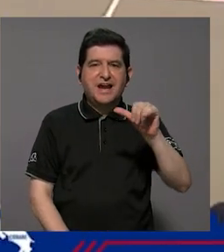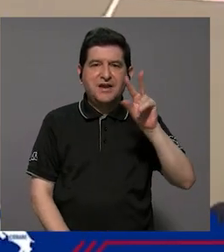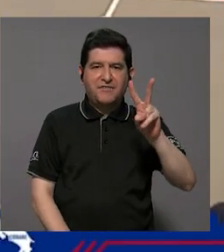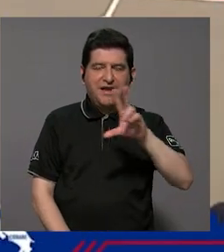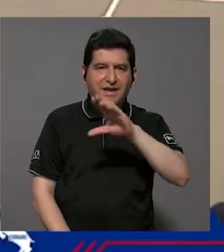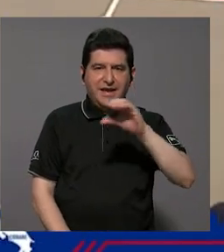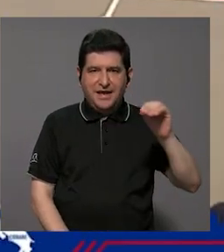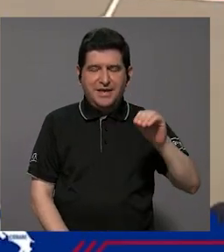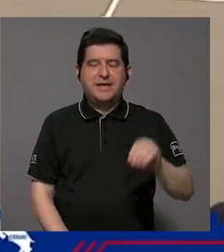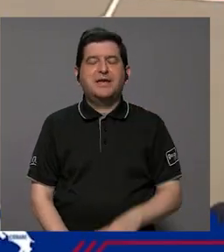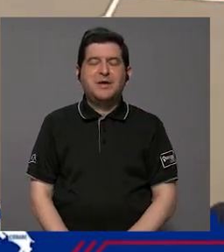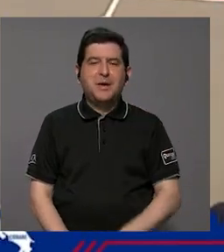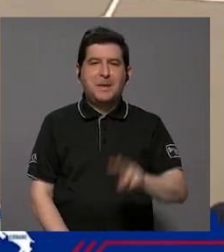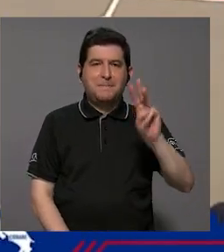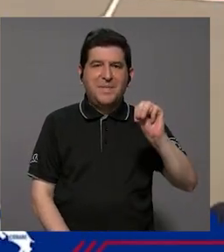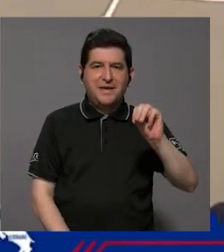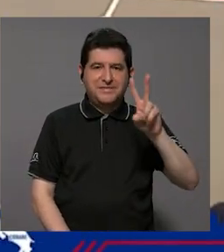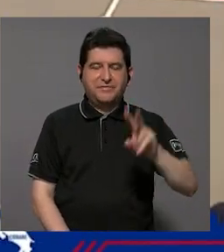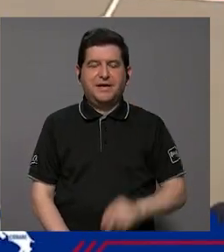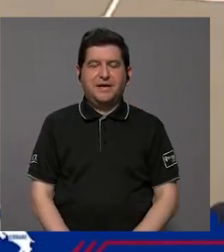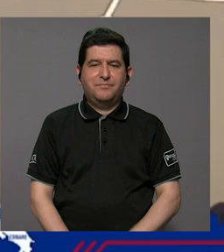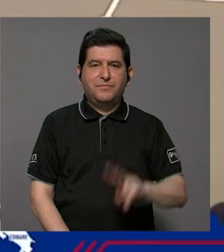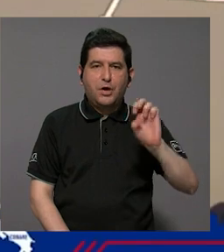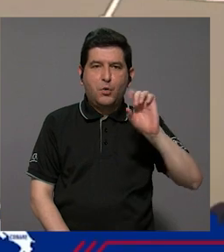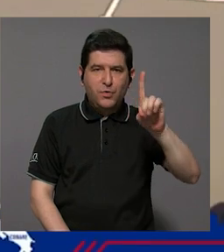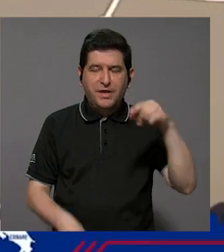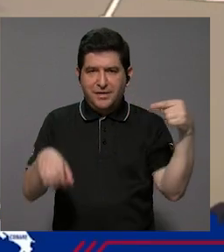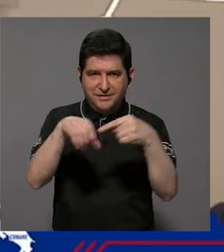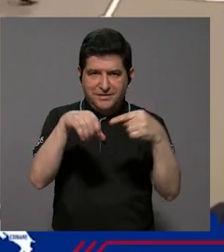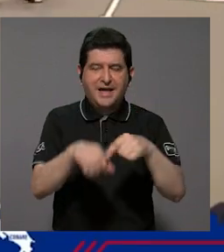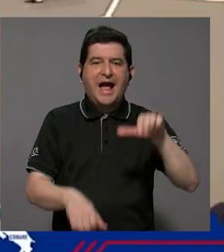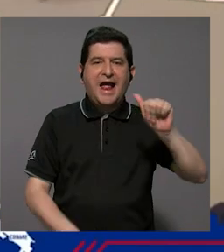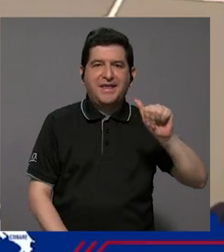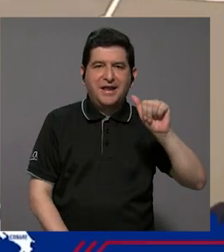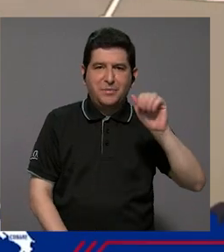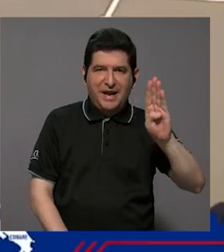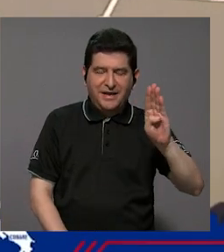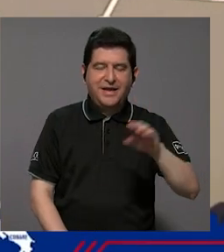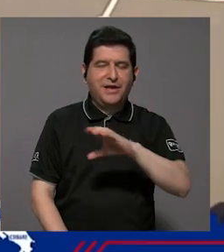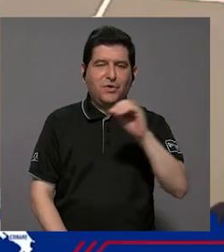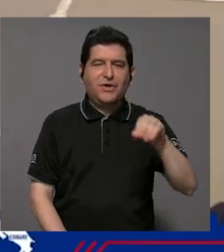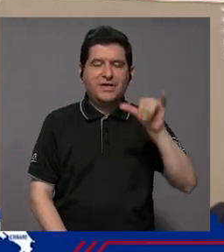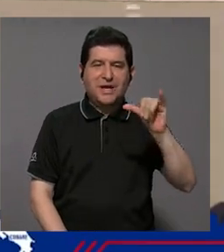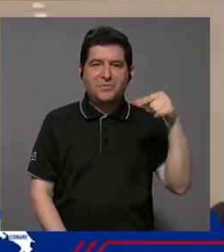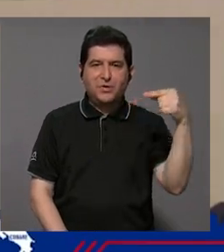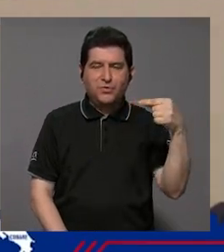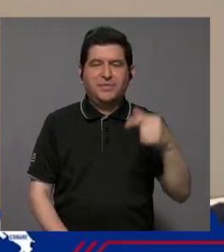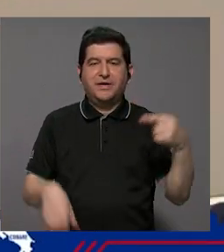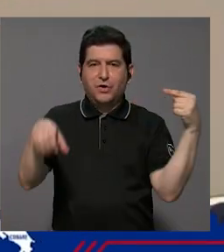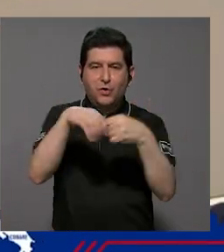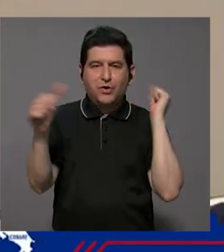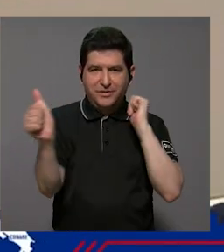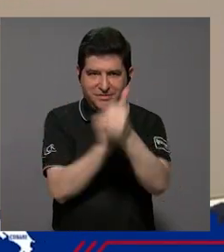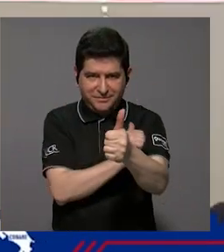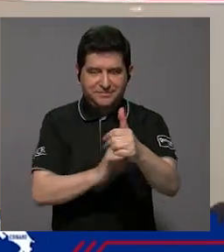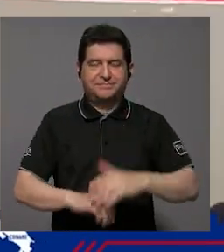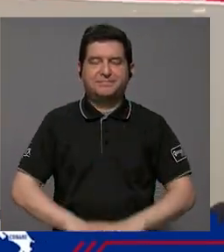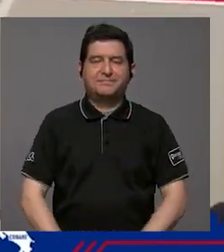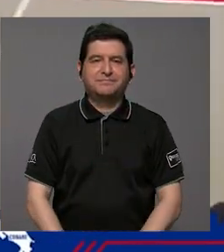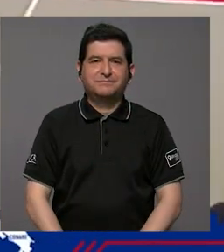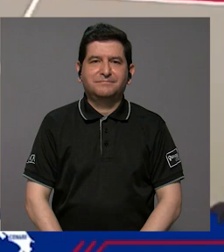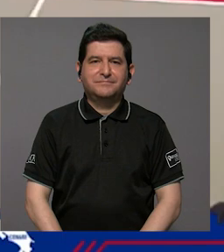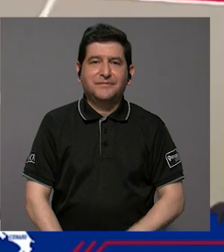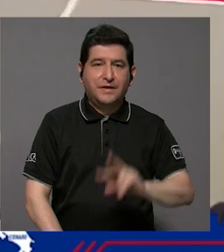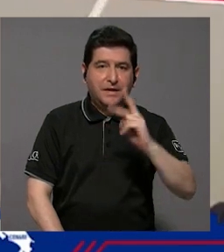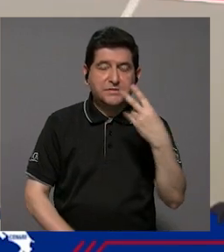Varela. También anotaron Melissa Vega, de la UCR, Ariel Barquero y Yasmín Guzmán con el tanto clasificador.